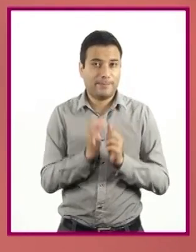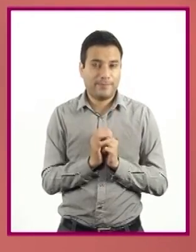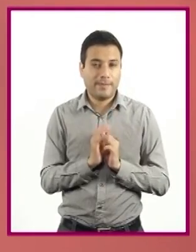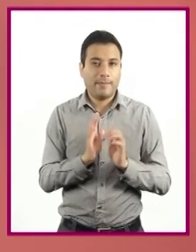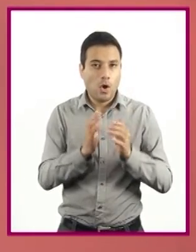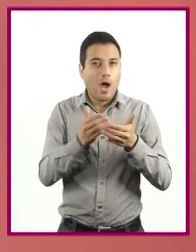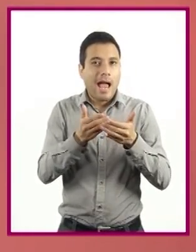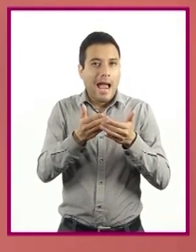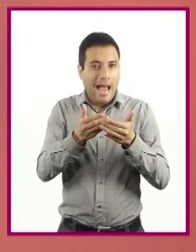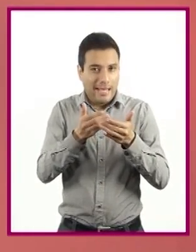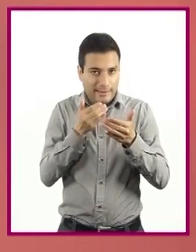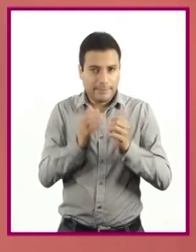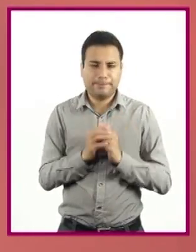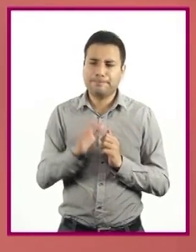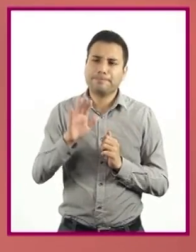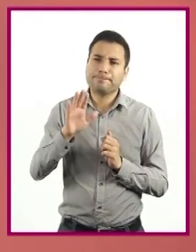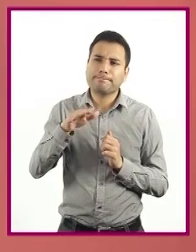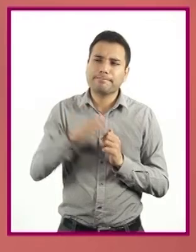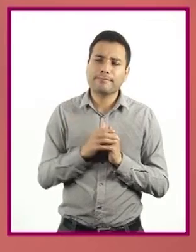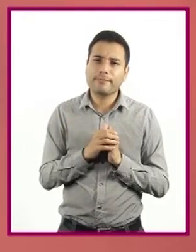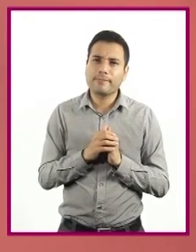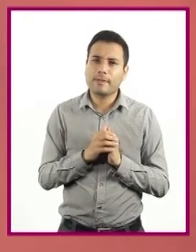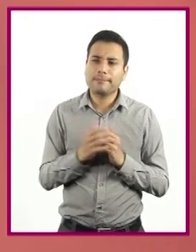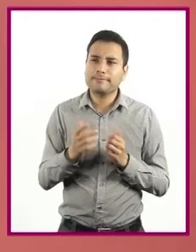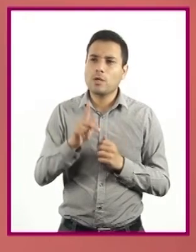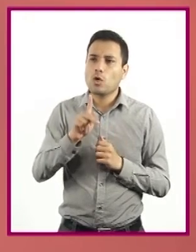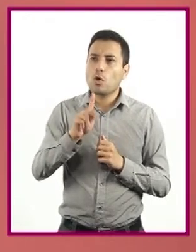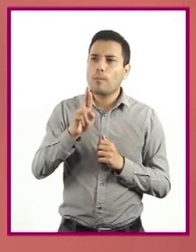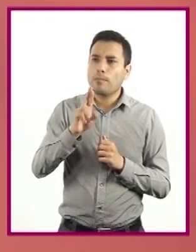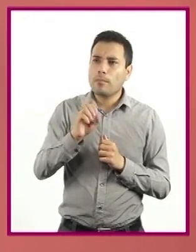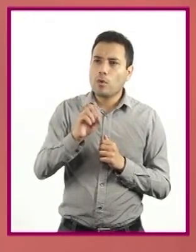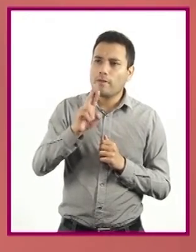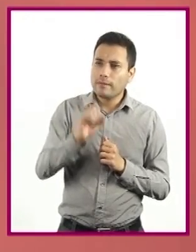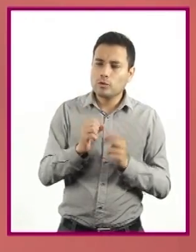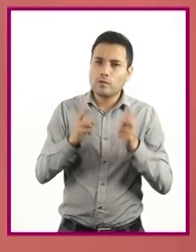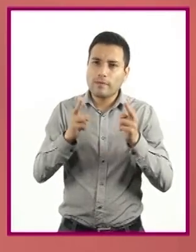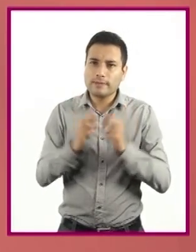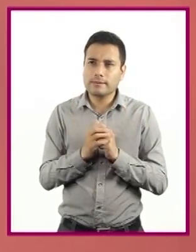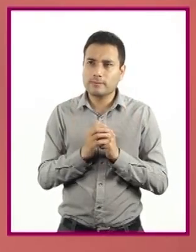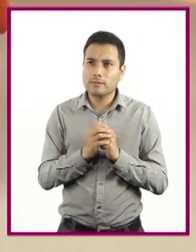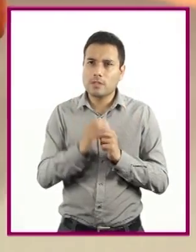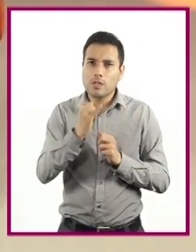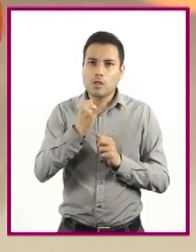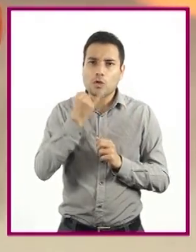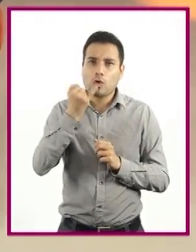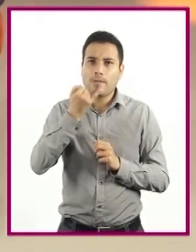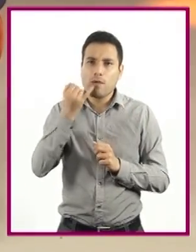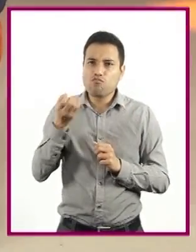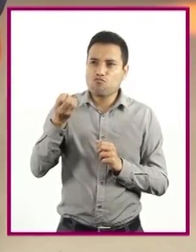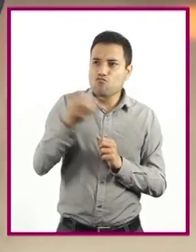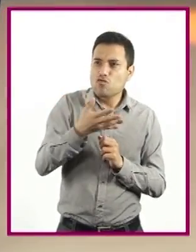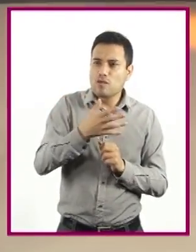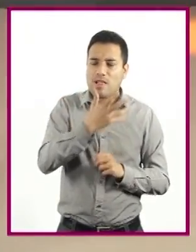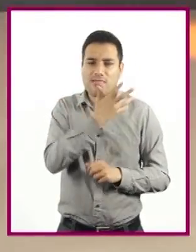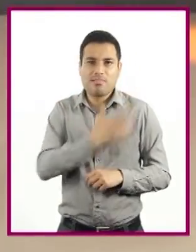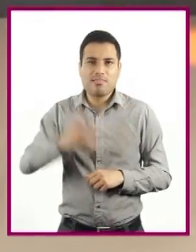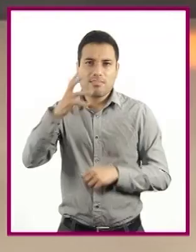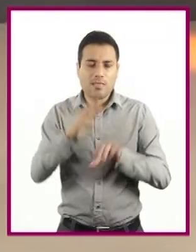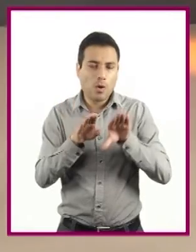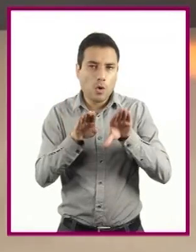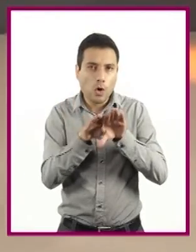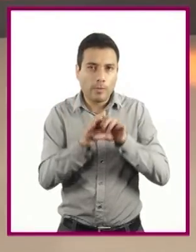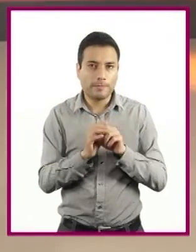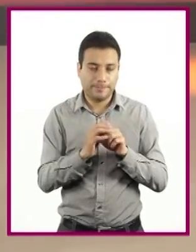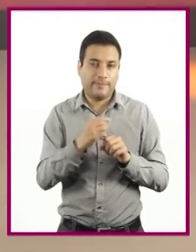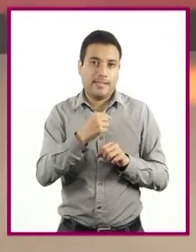antes de despedirnos, doctora, ¿cómo los proverbios y refranes enriquecen el lenguaje? Los proverbios